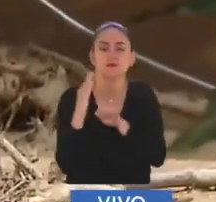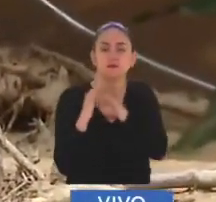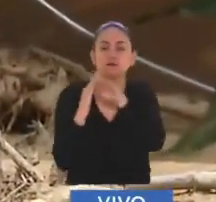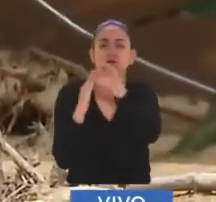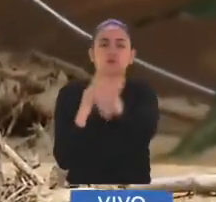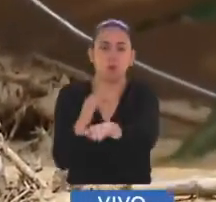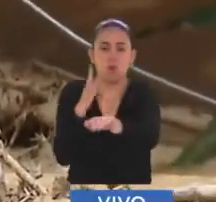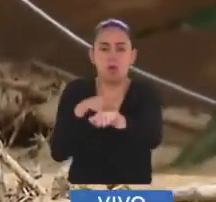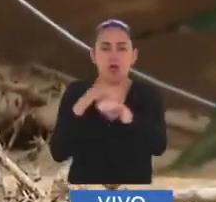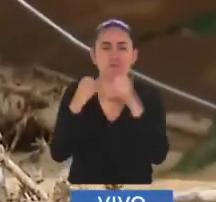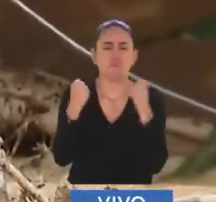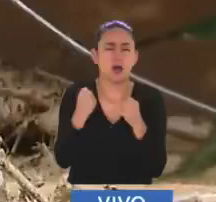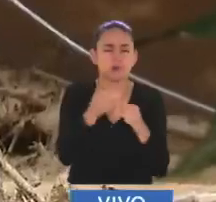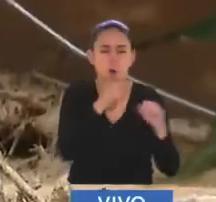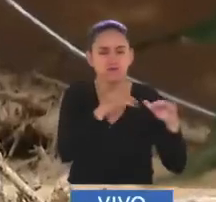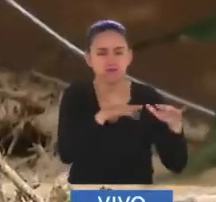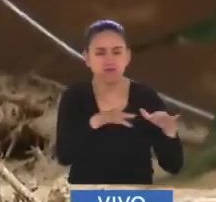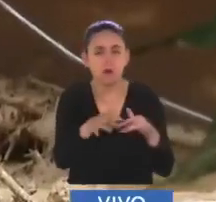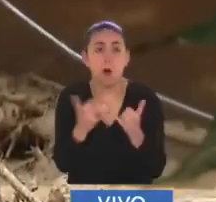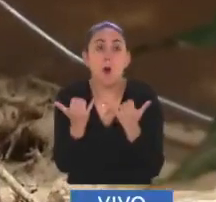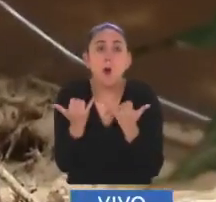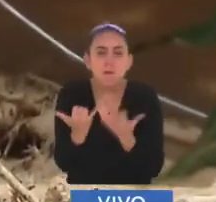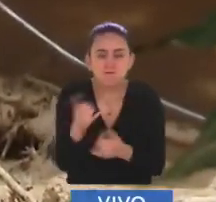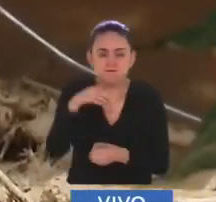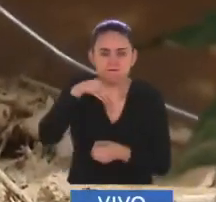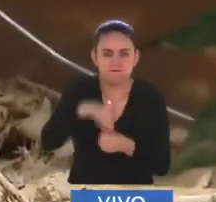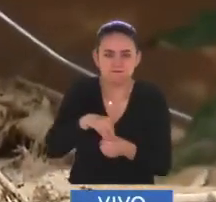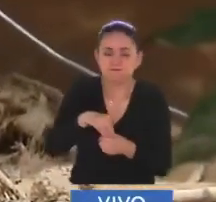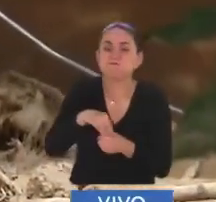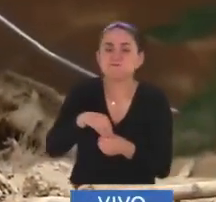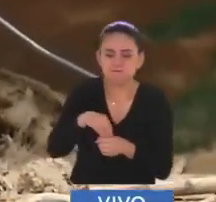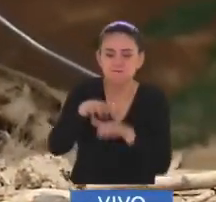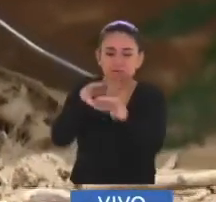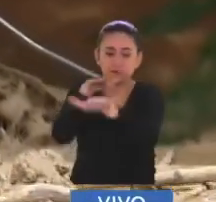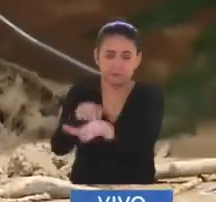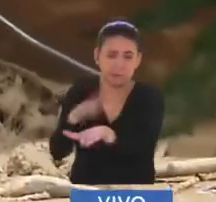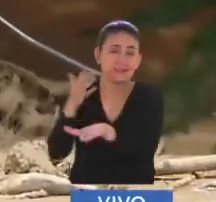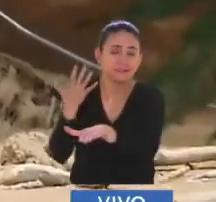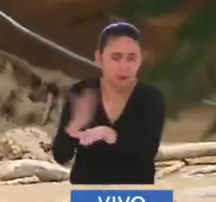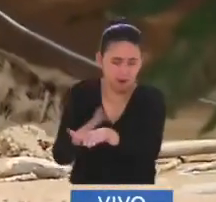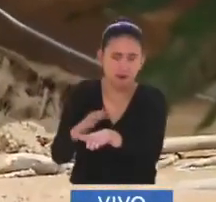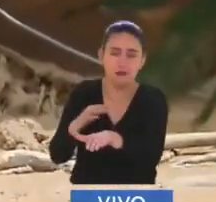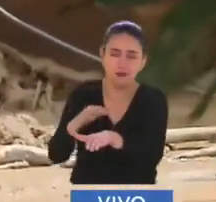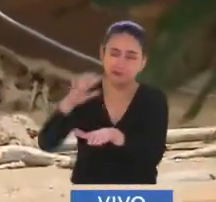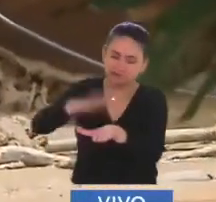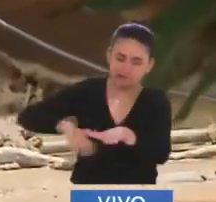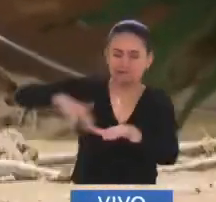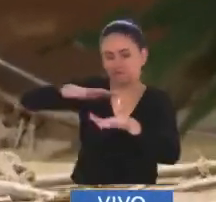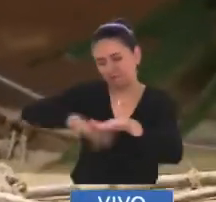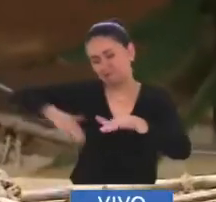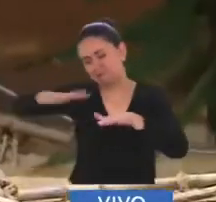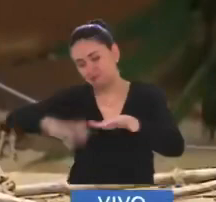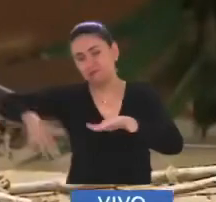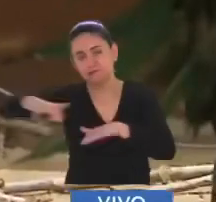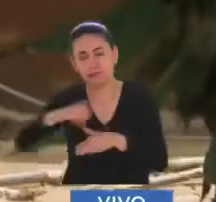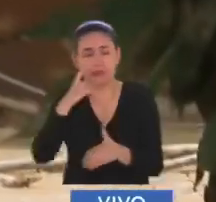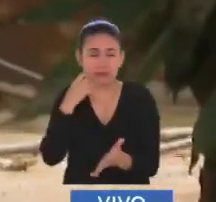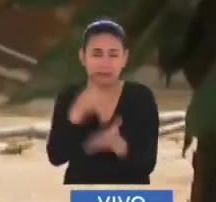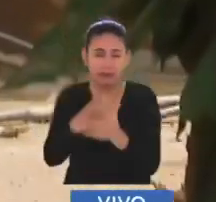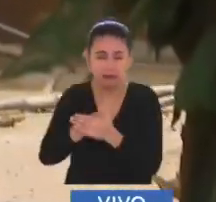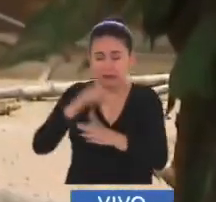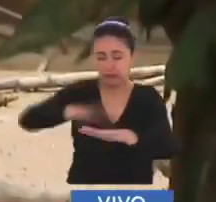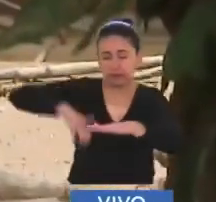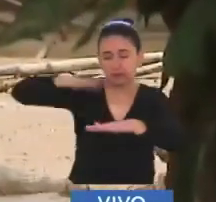este momento en donde están atrapados. Ahí estamos viendo que hay maquinaria amarilla tratando de remover el lodo. Son